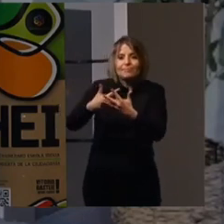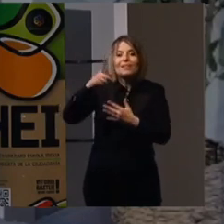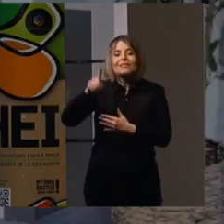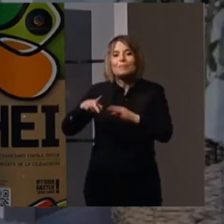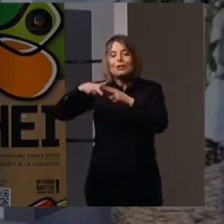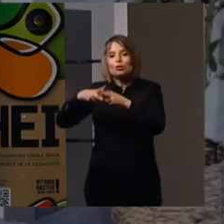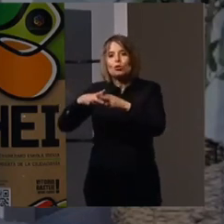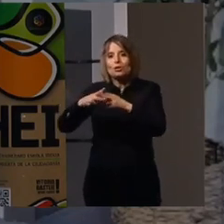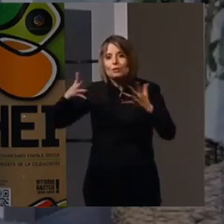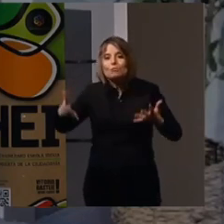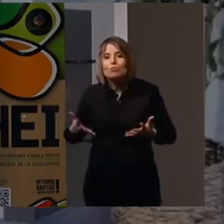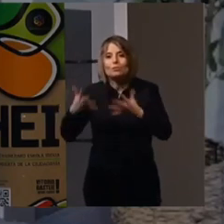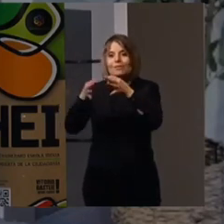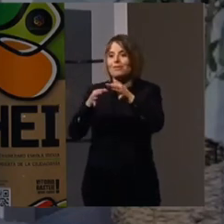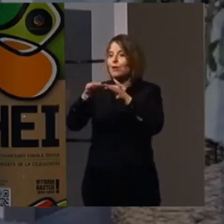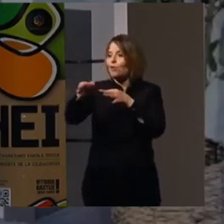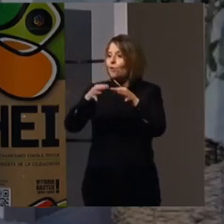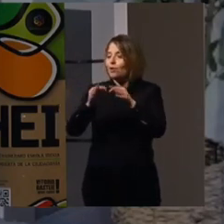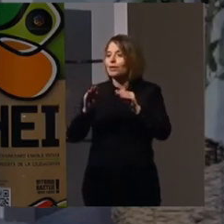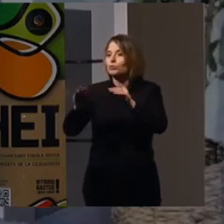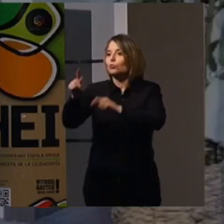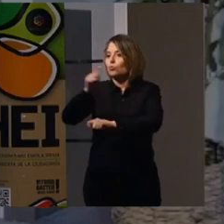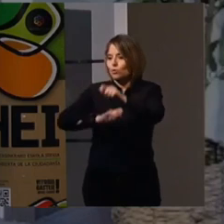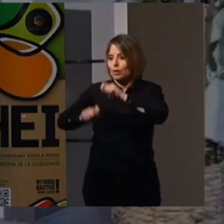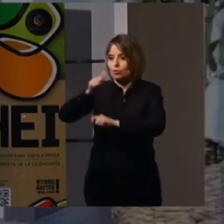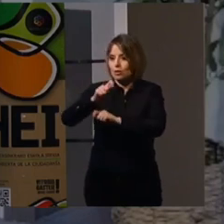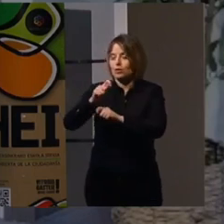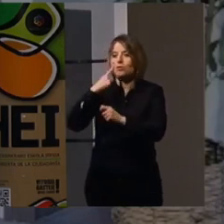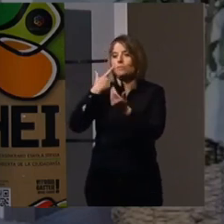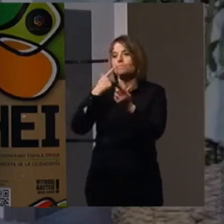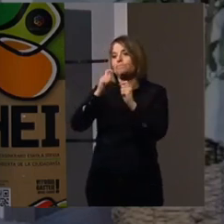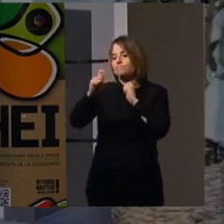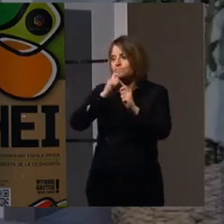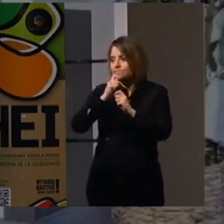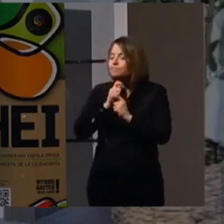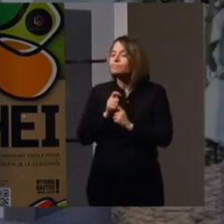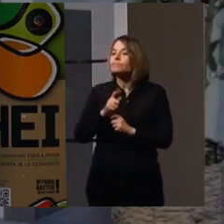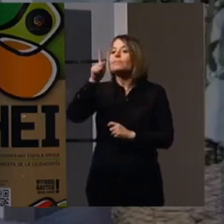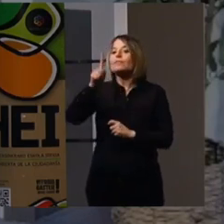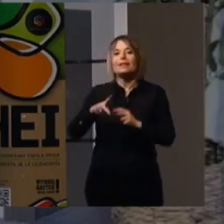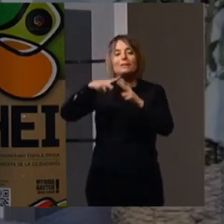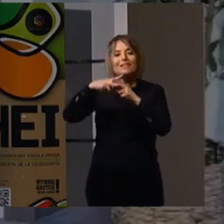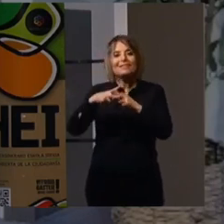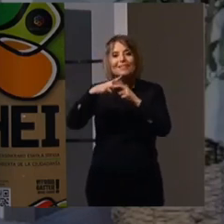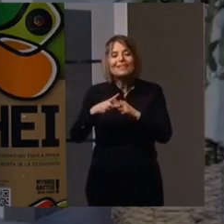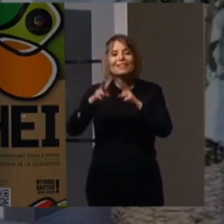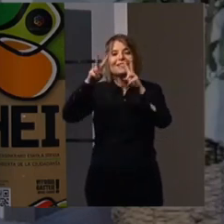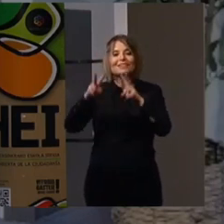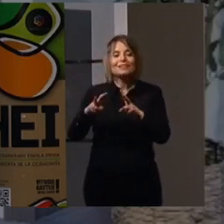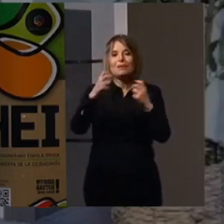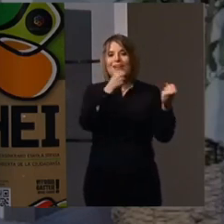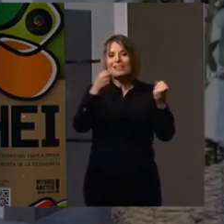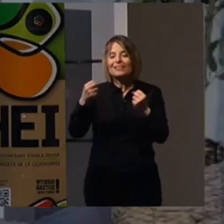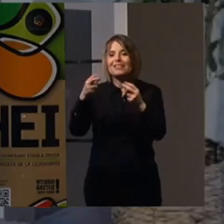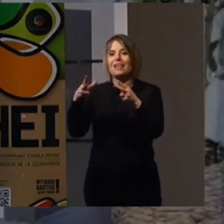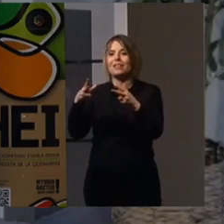taller Potencia la presencia online de tu asociación en WordPress. Se van a realizar varios talleres sobre habilidades sociales,